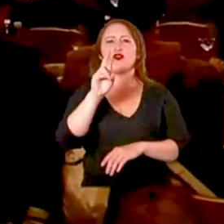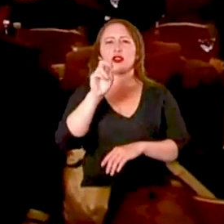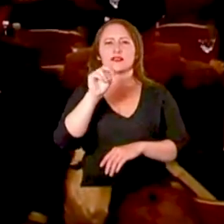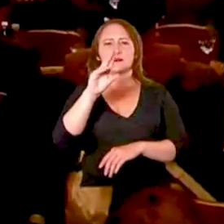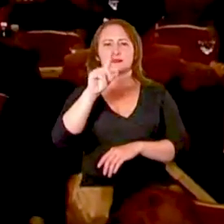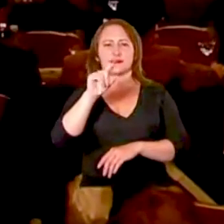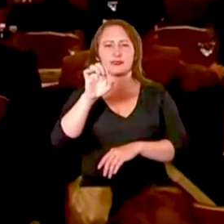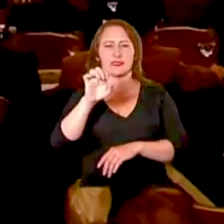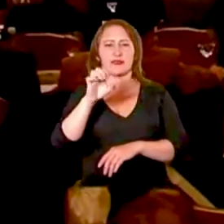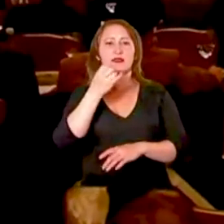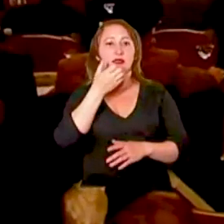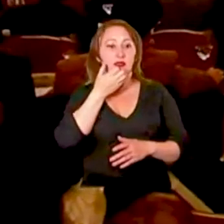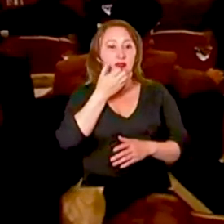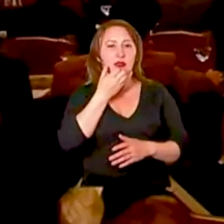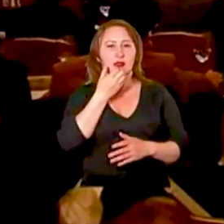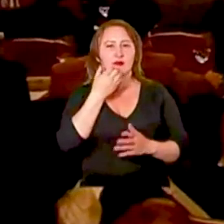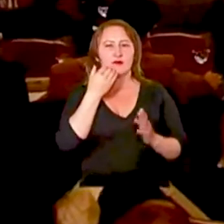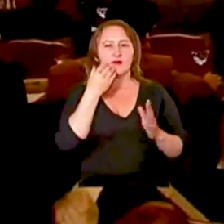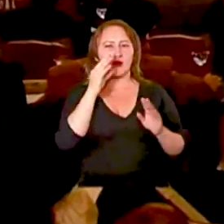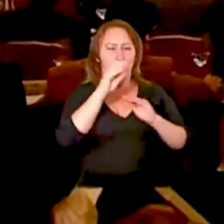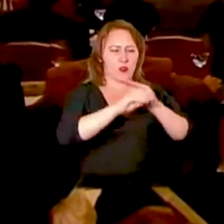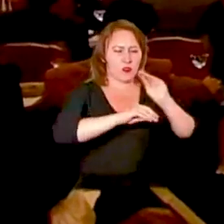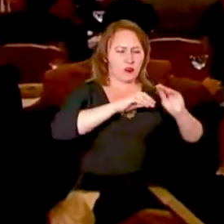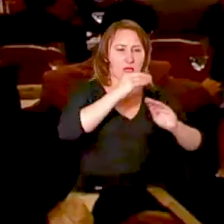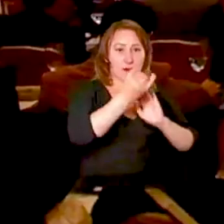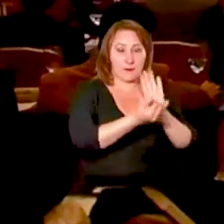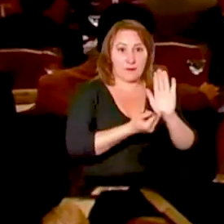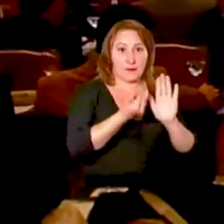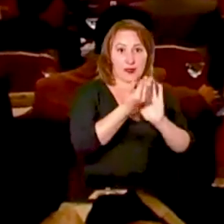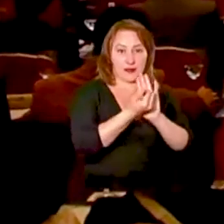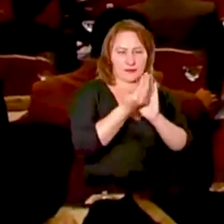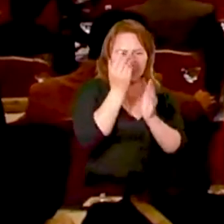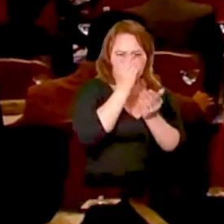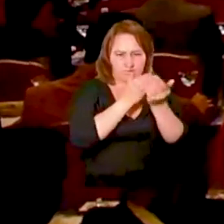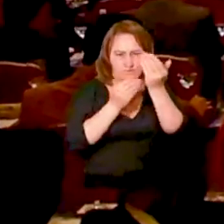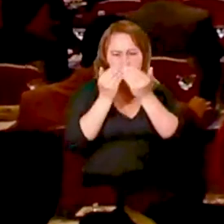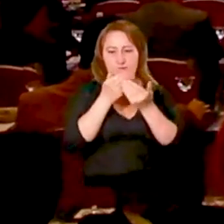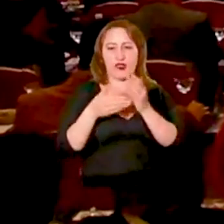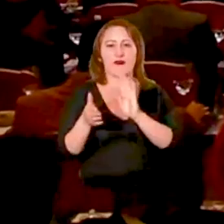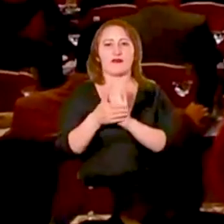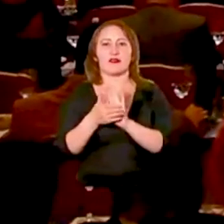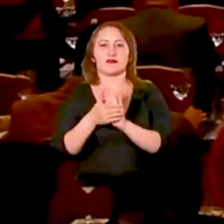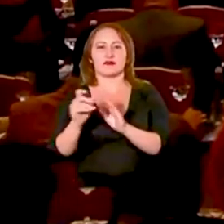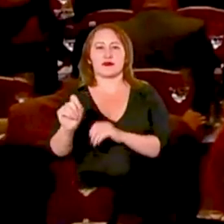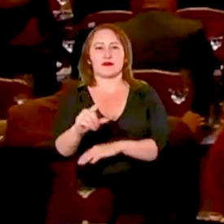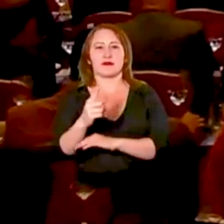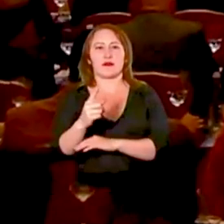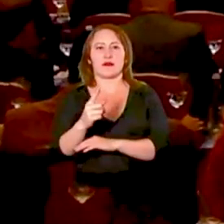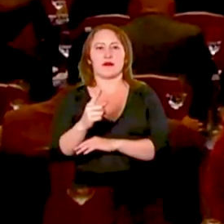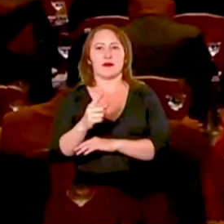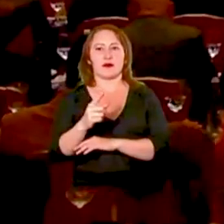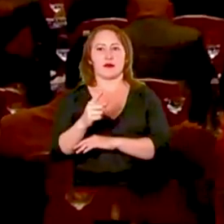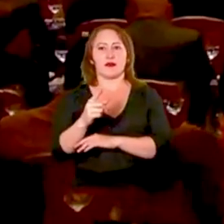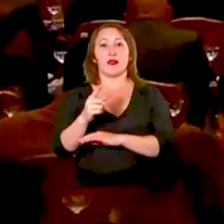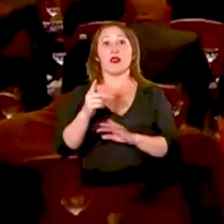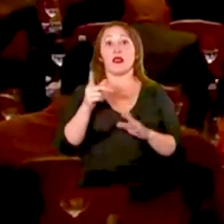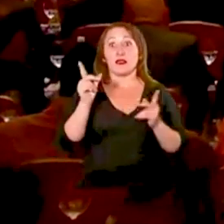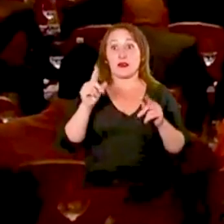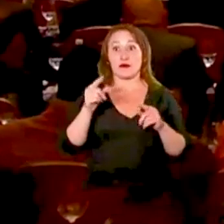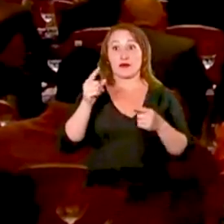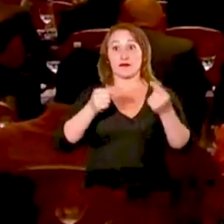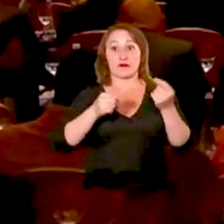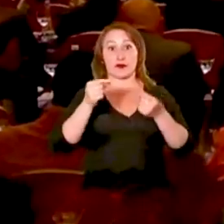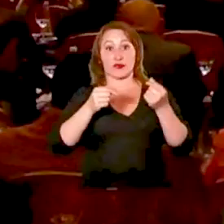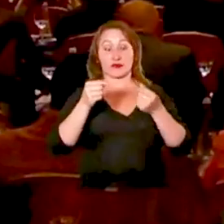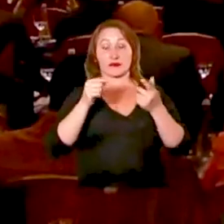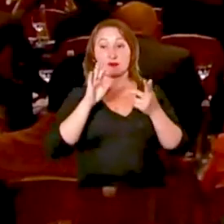como, por ejemplo, la realización de imágenes forenses y el análisis de evidencia digital. Tenemos un grupo de